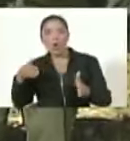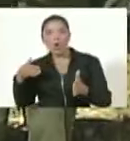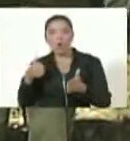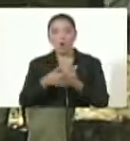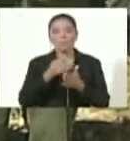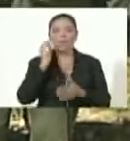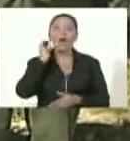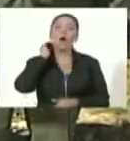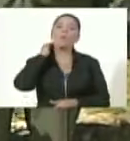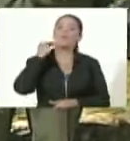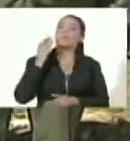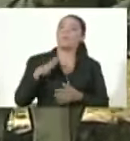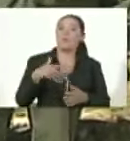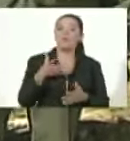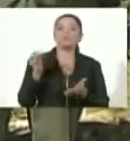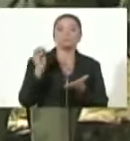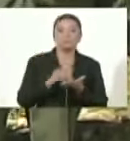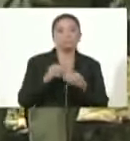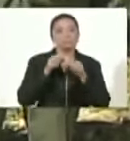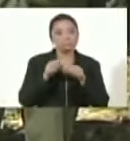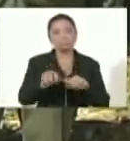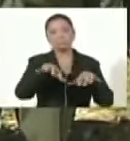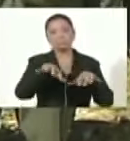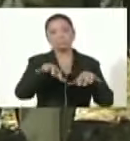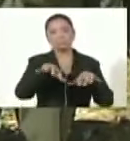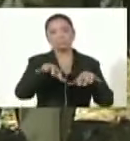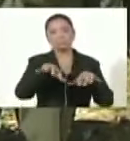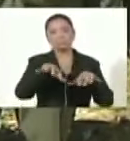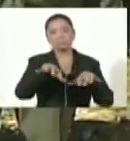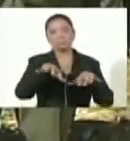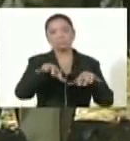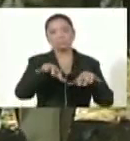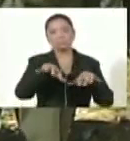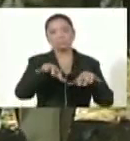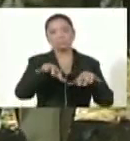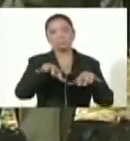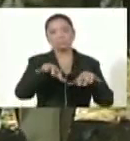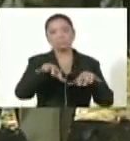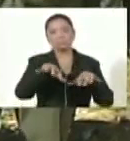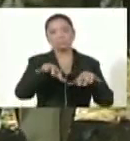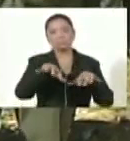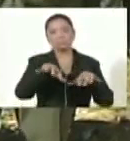para garantizar la recuperación del territorio nacional.